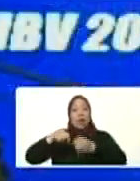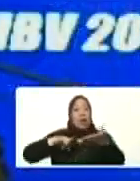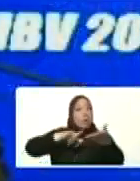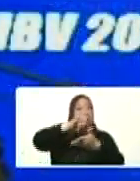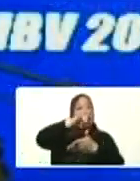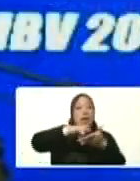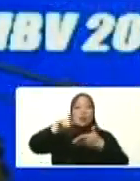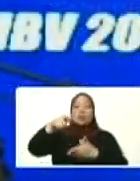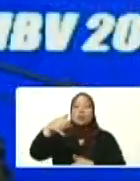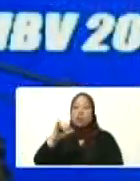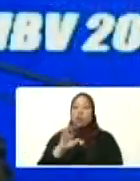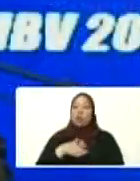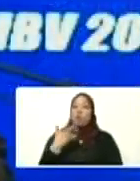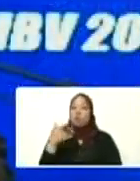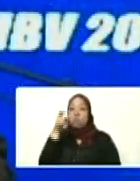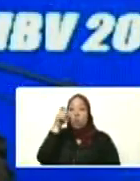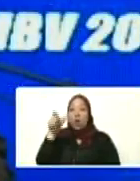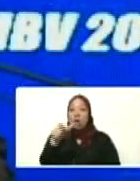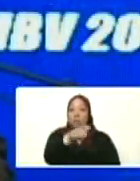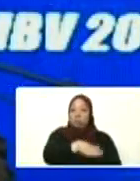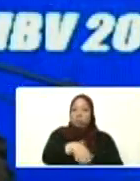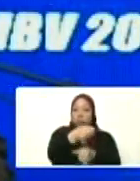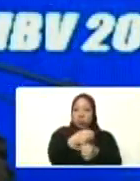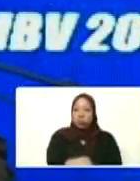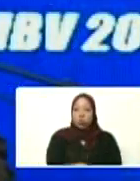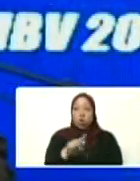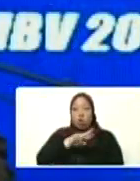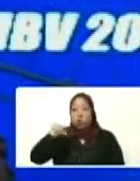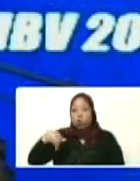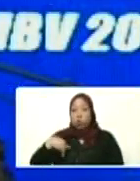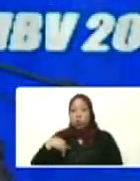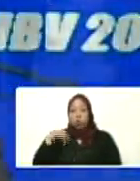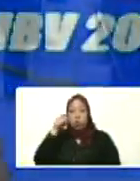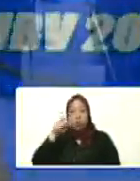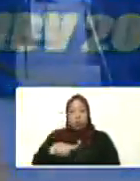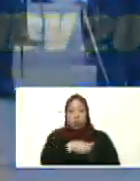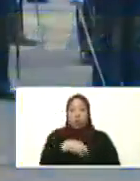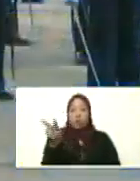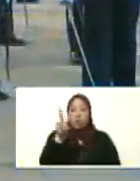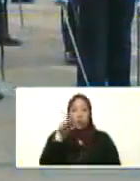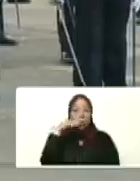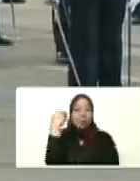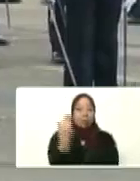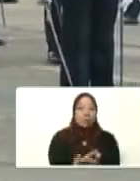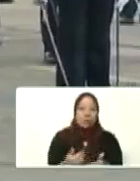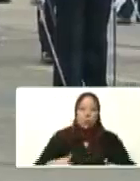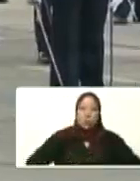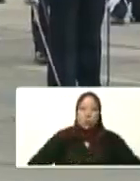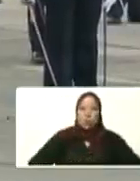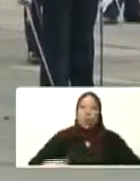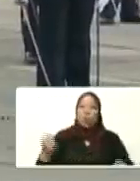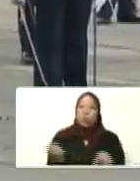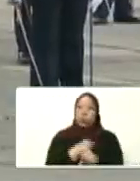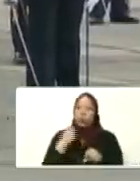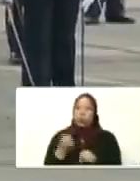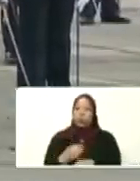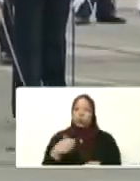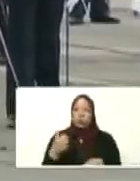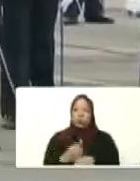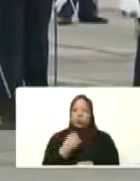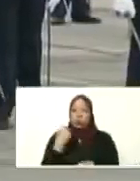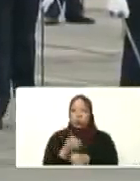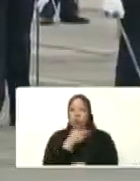ustedes. El pueblo venezolano será el gran testigo de su sacrificio. Consúmanse junto a él para seguir